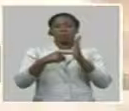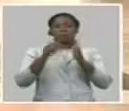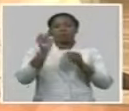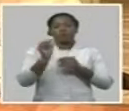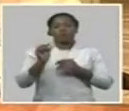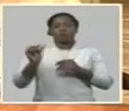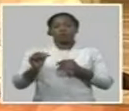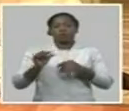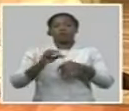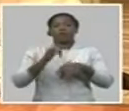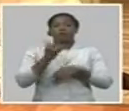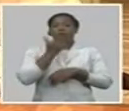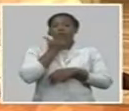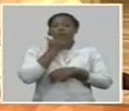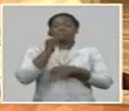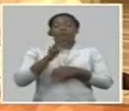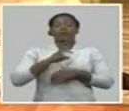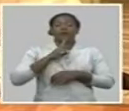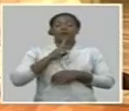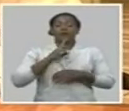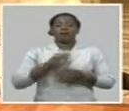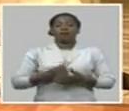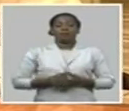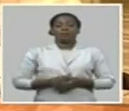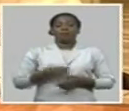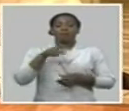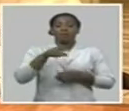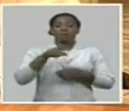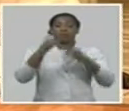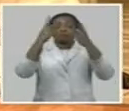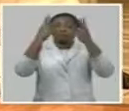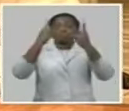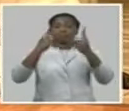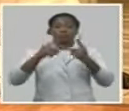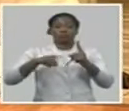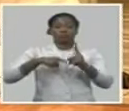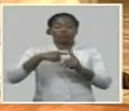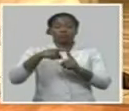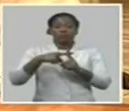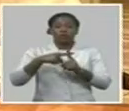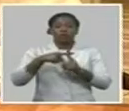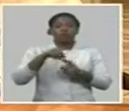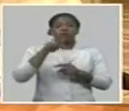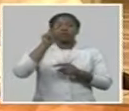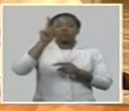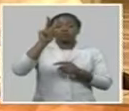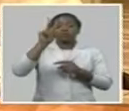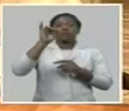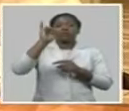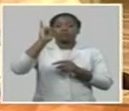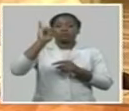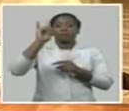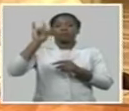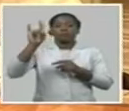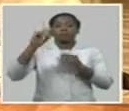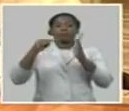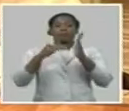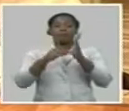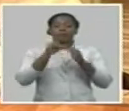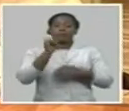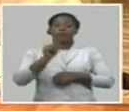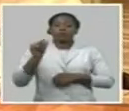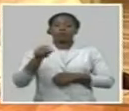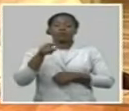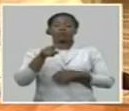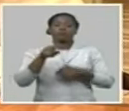que esto sumado a 246 mil personas que tienen círculo en la actualidad de más de siete días